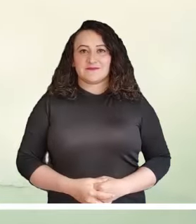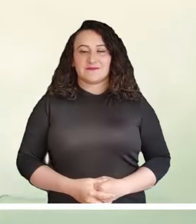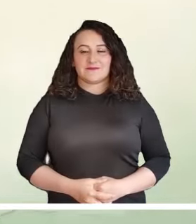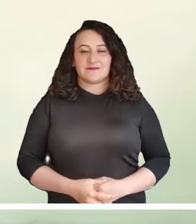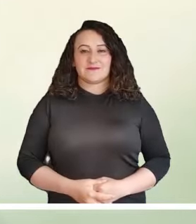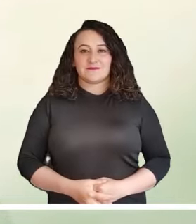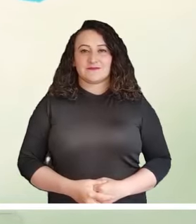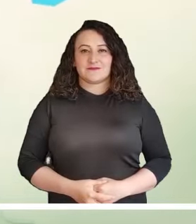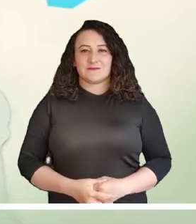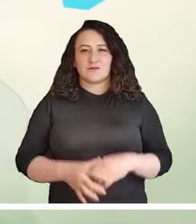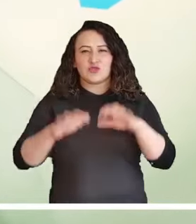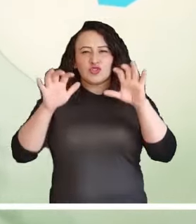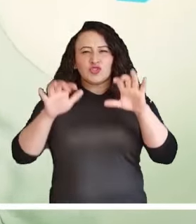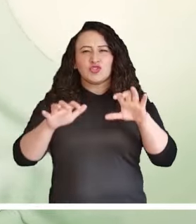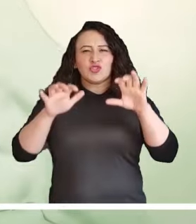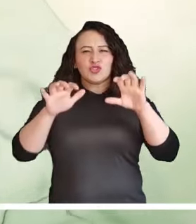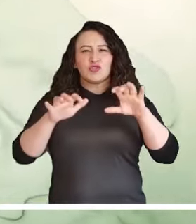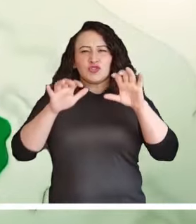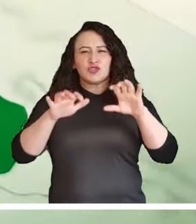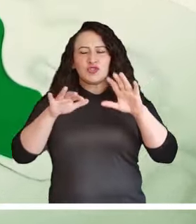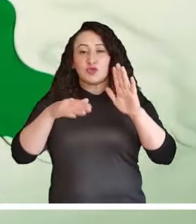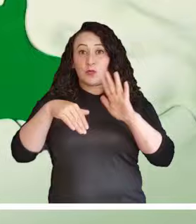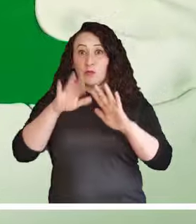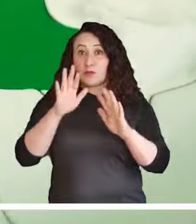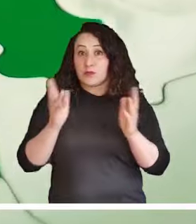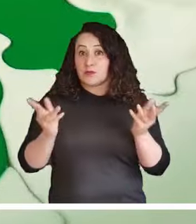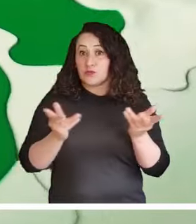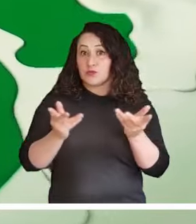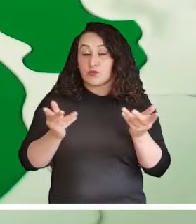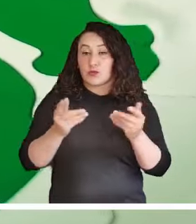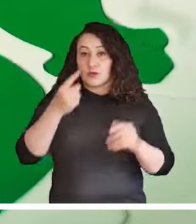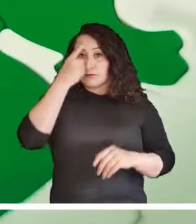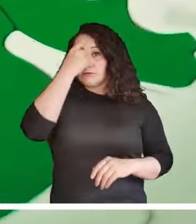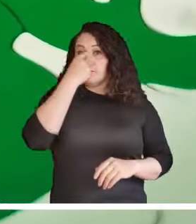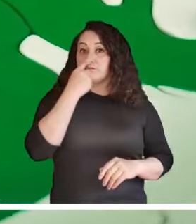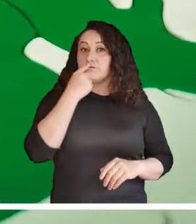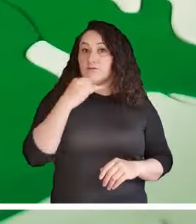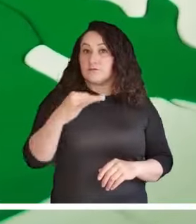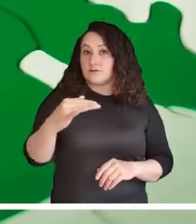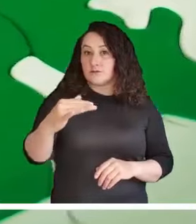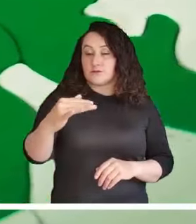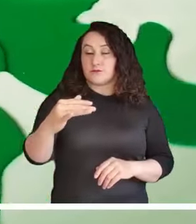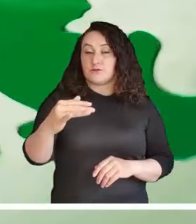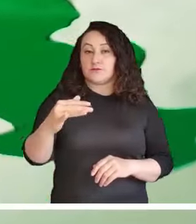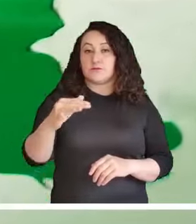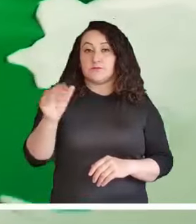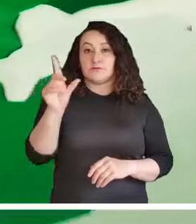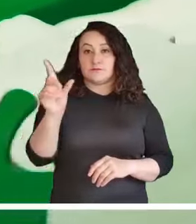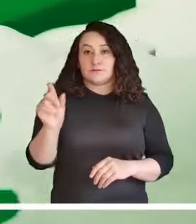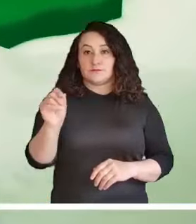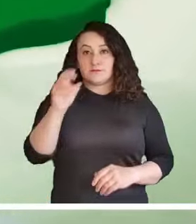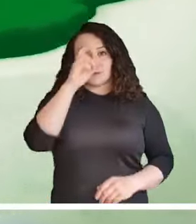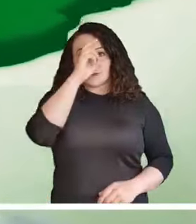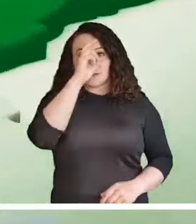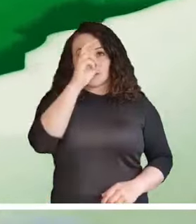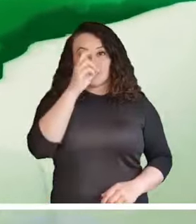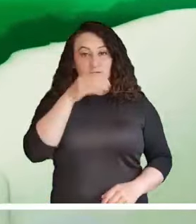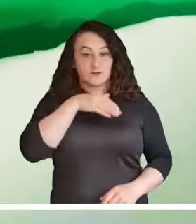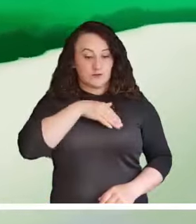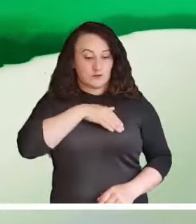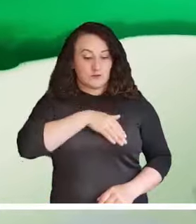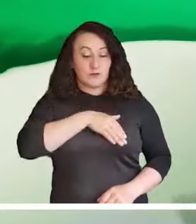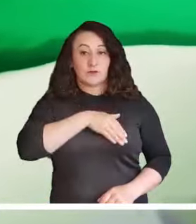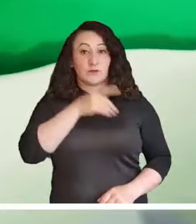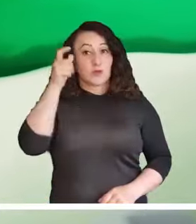Las lluvias se irán concentrando en la Sierra Nevada de Santa Marta, norte de Cesar y de Bolívar y sur de